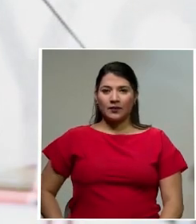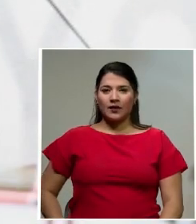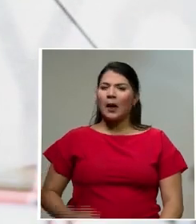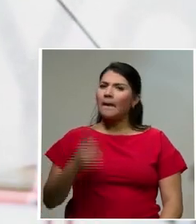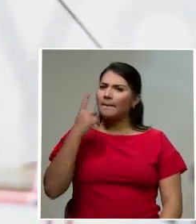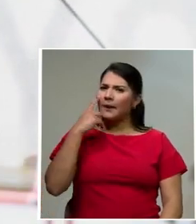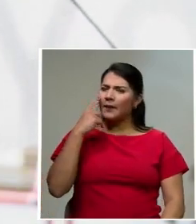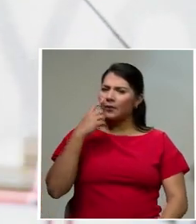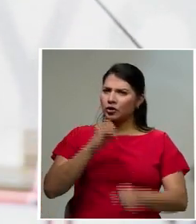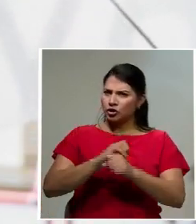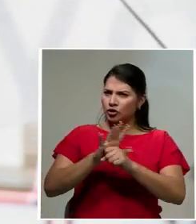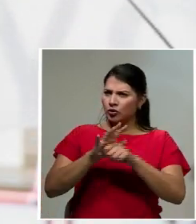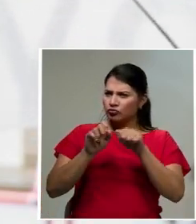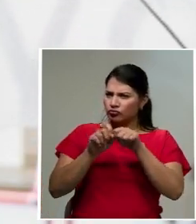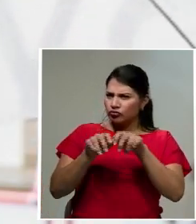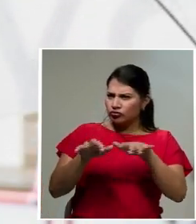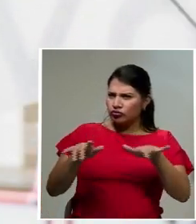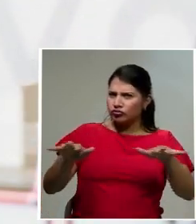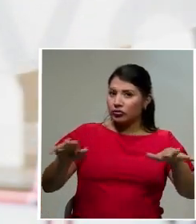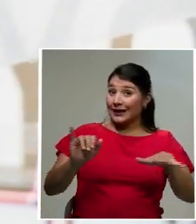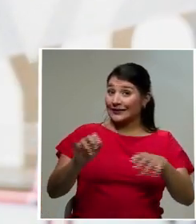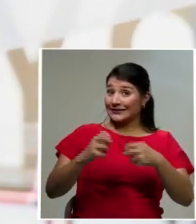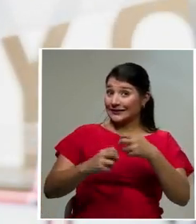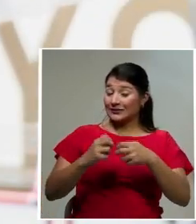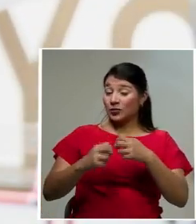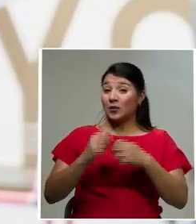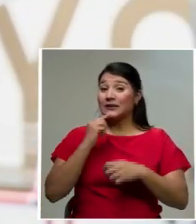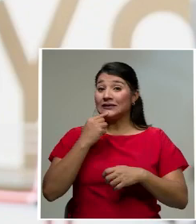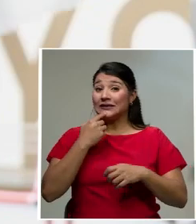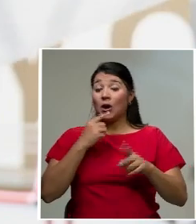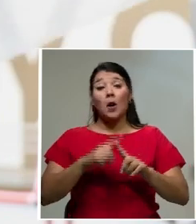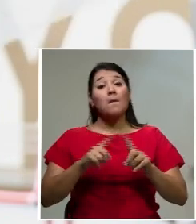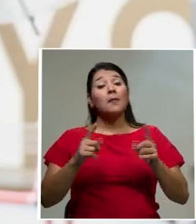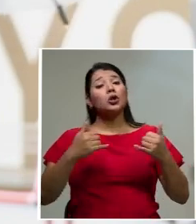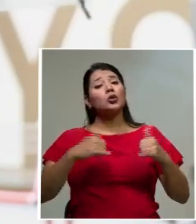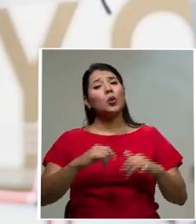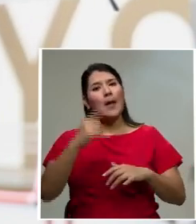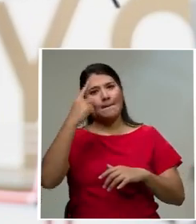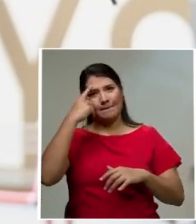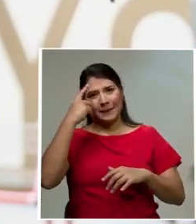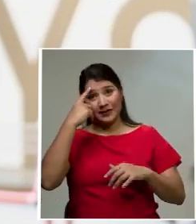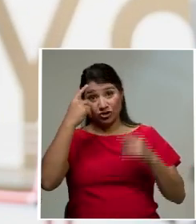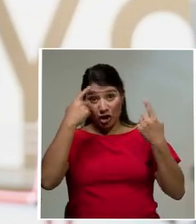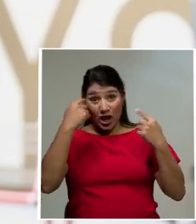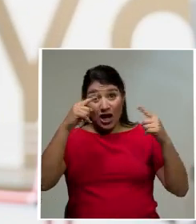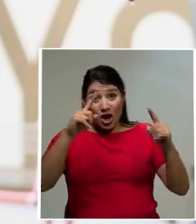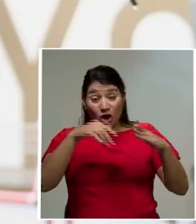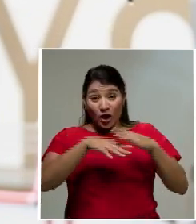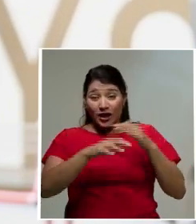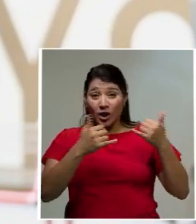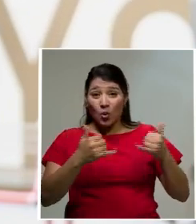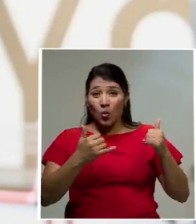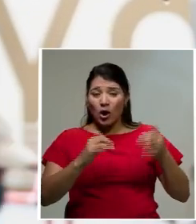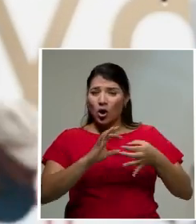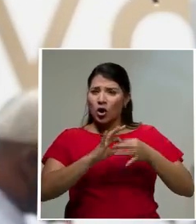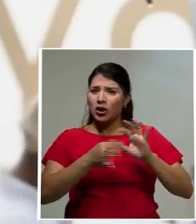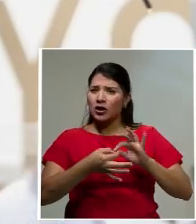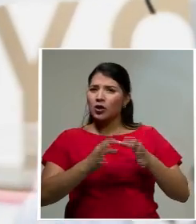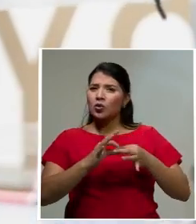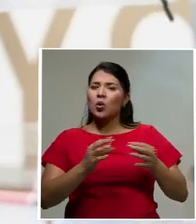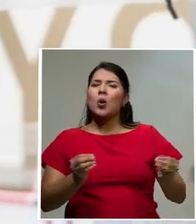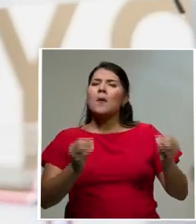Vemos que el virus se está propagando, lo que es un problema serio, pero sigo pensando que lo que obtuvimos de los Juegos Olímpicos fue más de lo